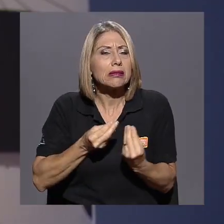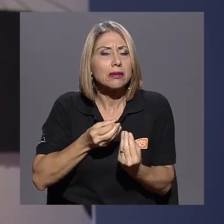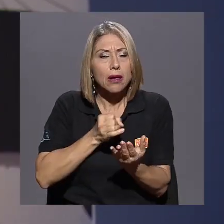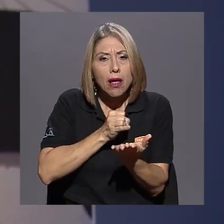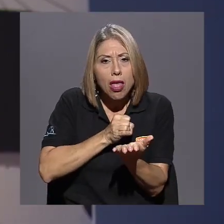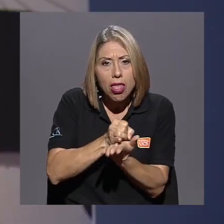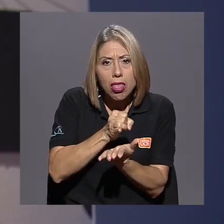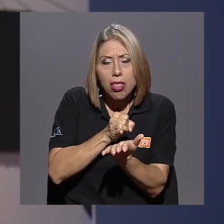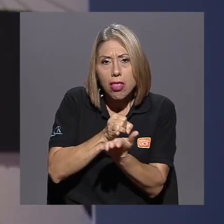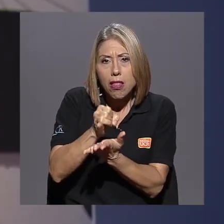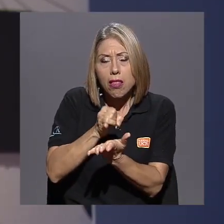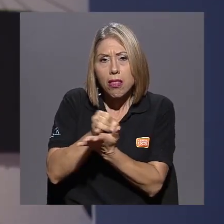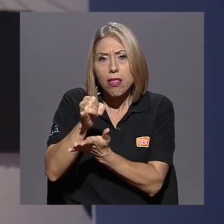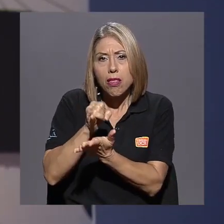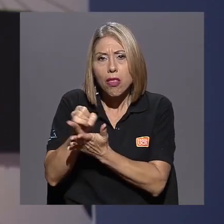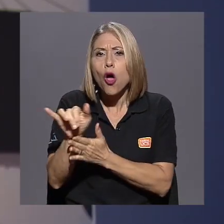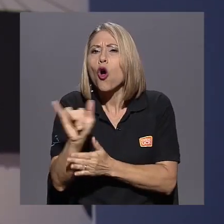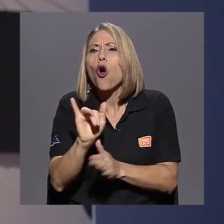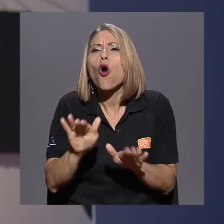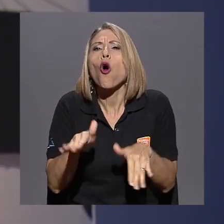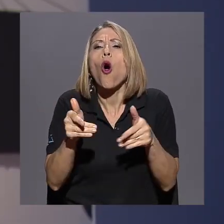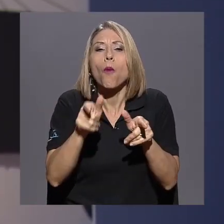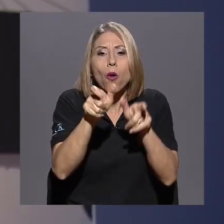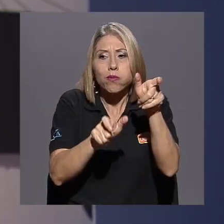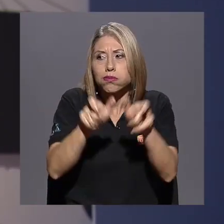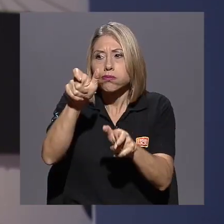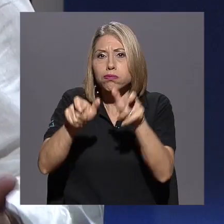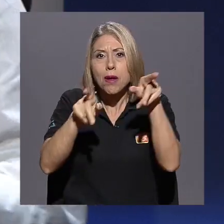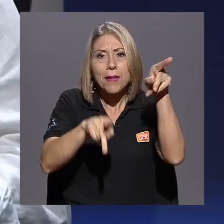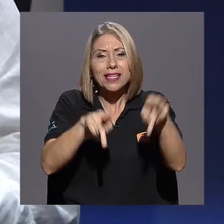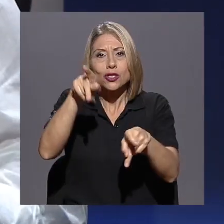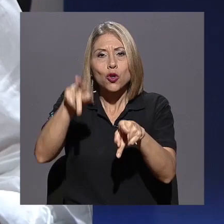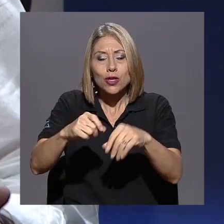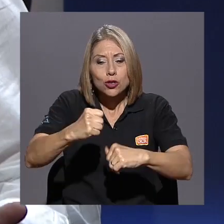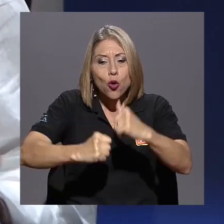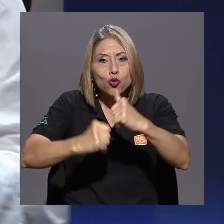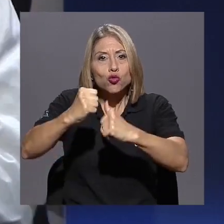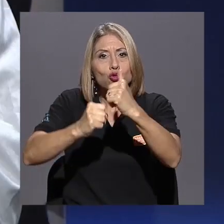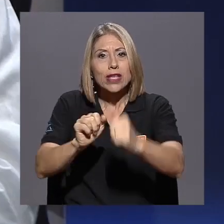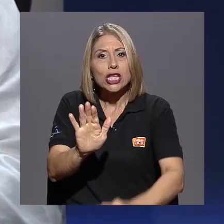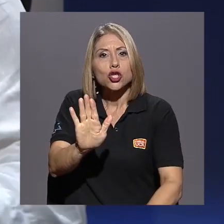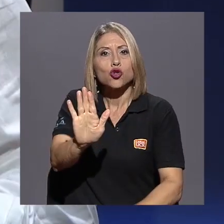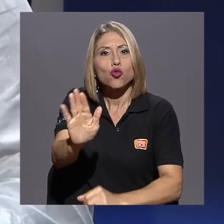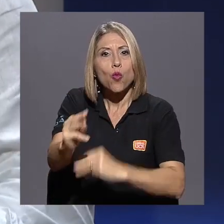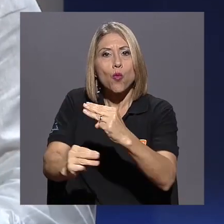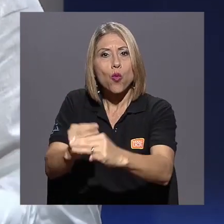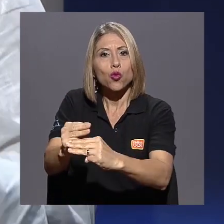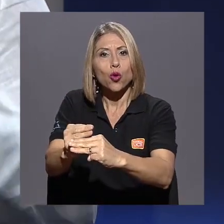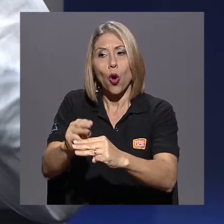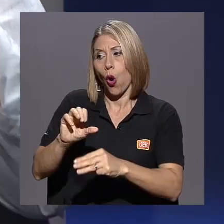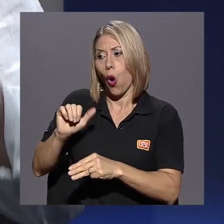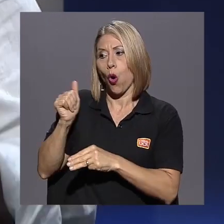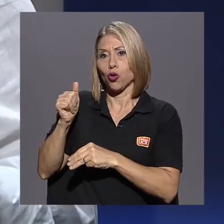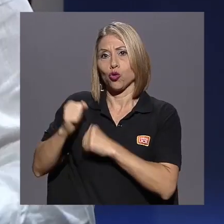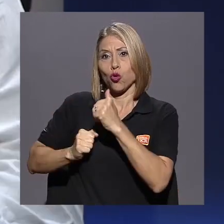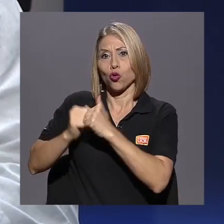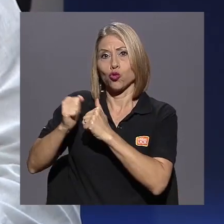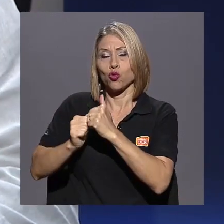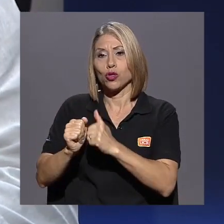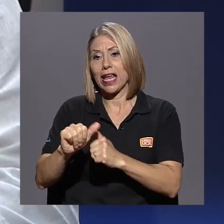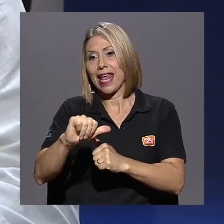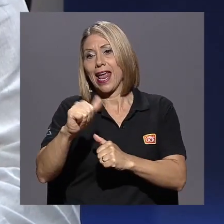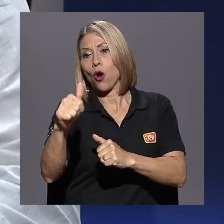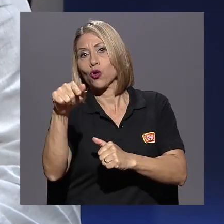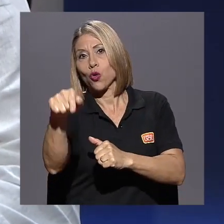como personas construyen su mundo no es cierto no como otros construyen el mundo de otros sino como los sujetos